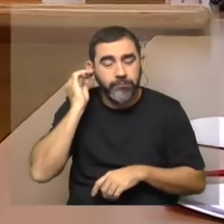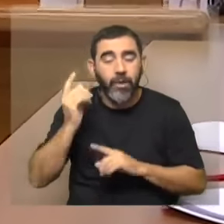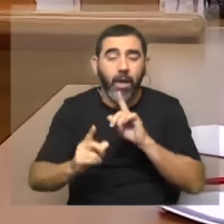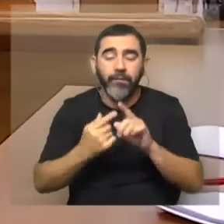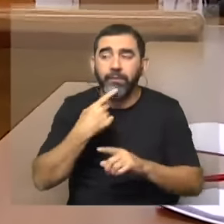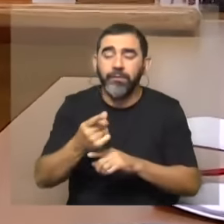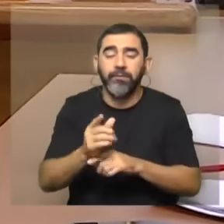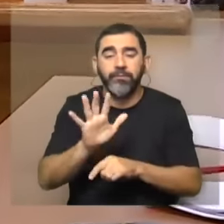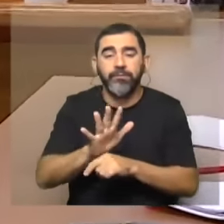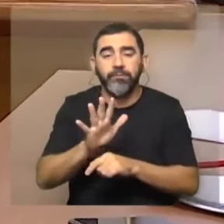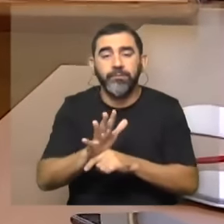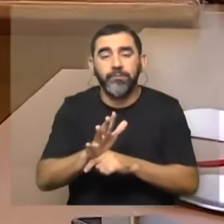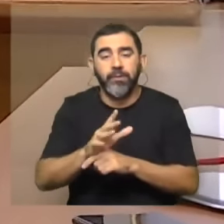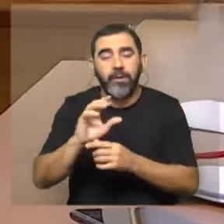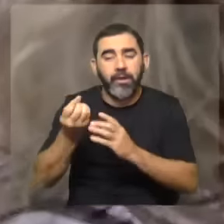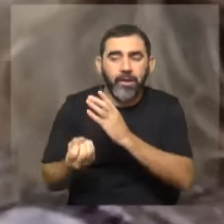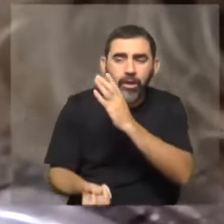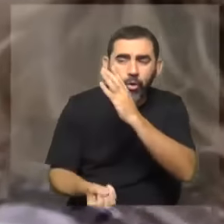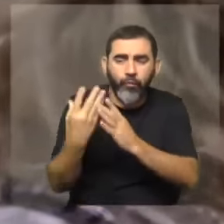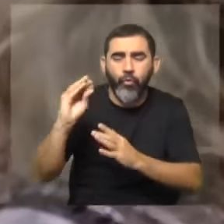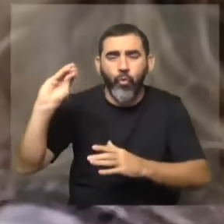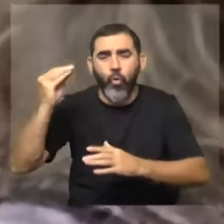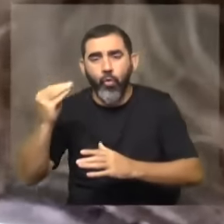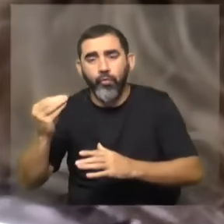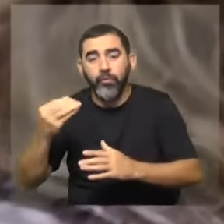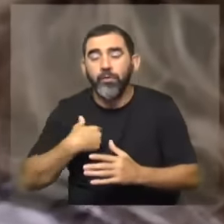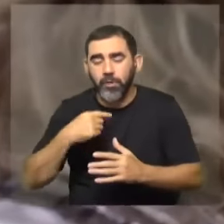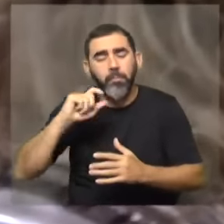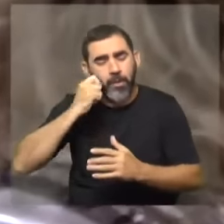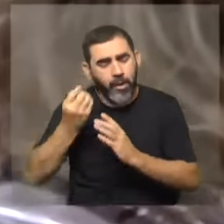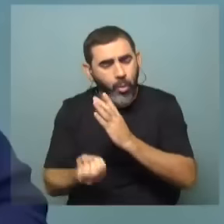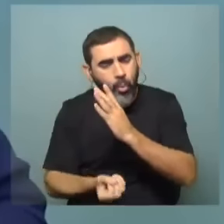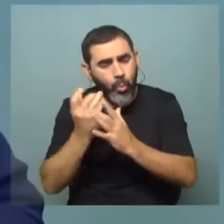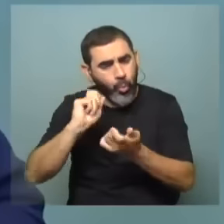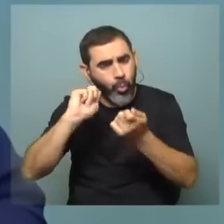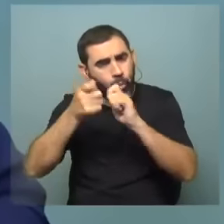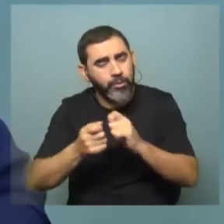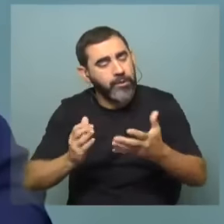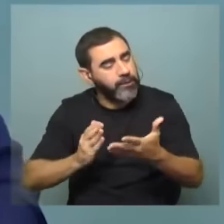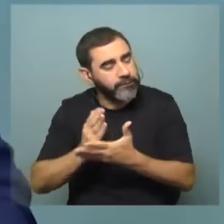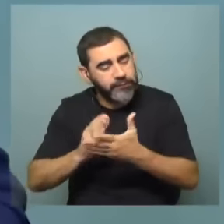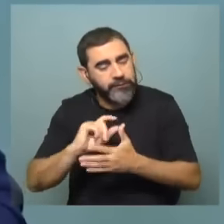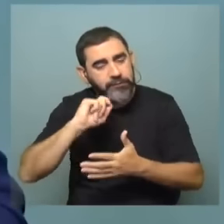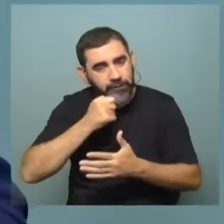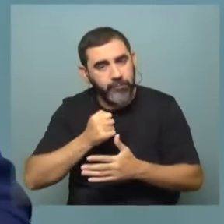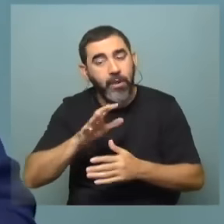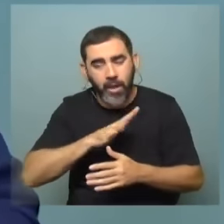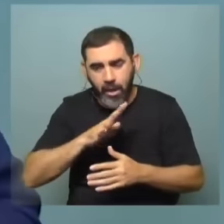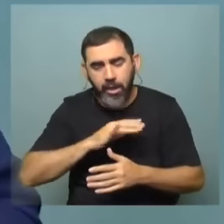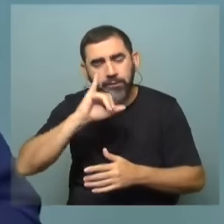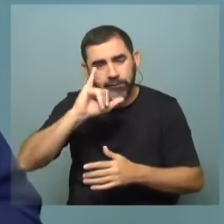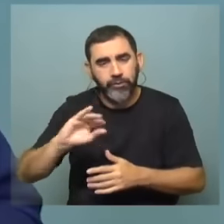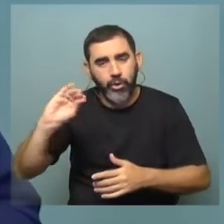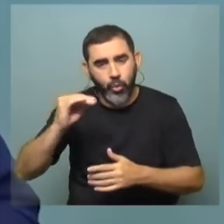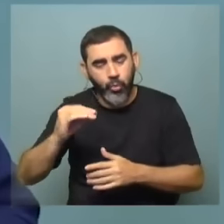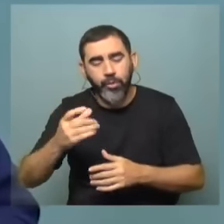Bueno este la renovación la gente más joven y yo quiero la renovación sinceramente siempre Quiero la renovación y la tenemos